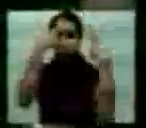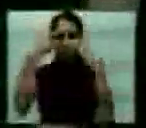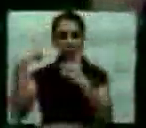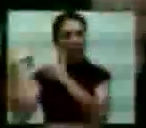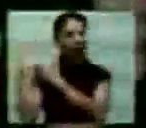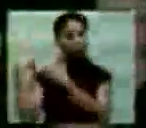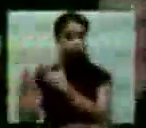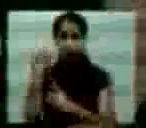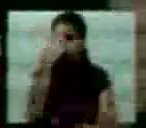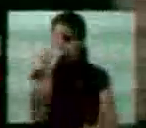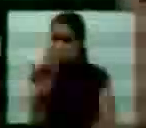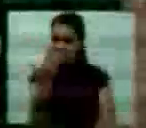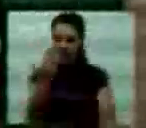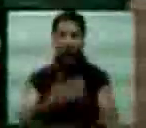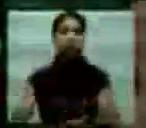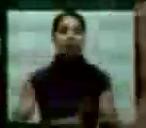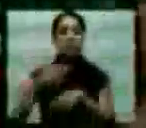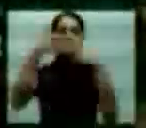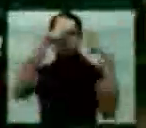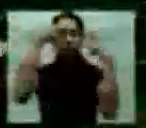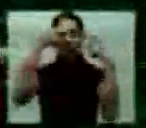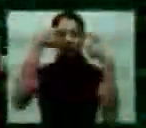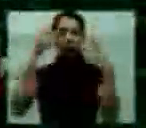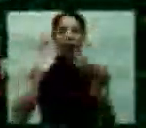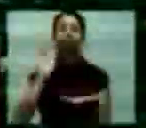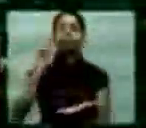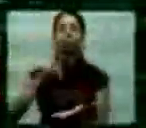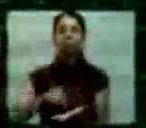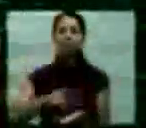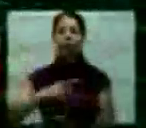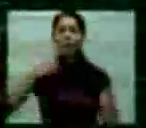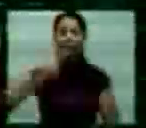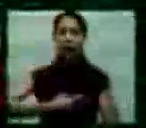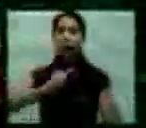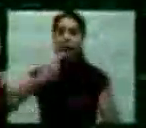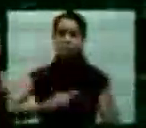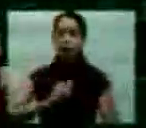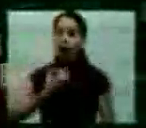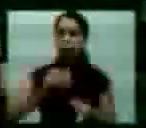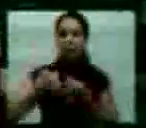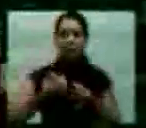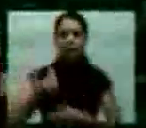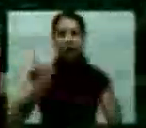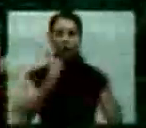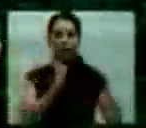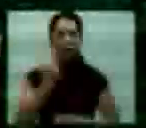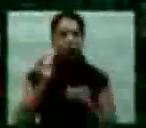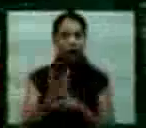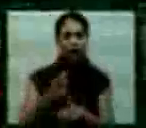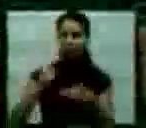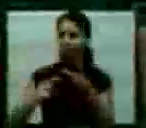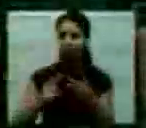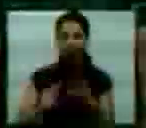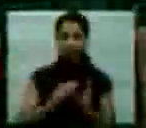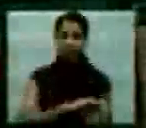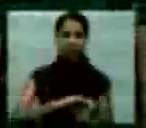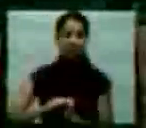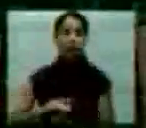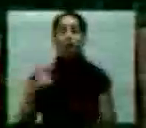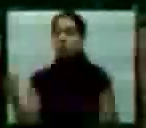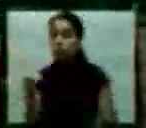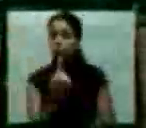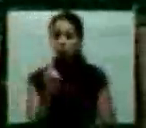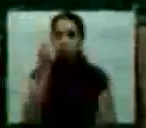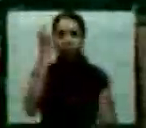el país cuando asume todo lo relacionado a su salud. Nosotros, diputados bolivarianos del